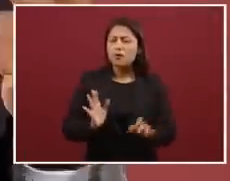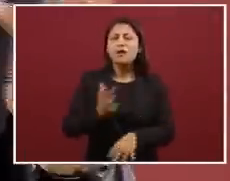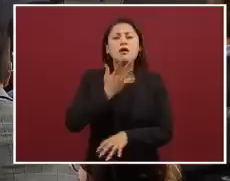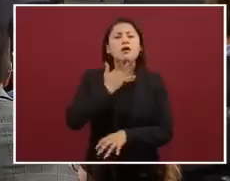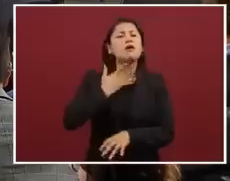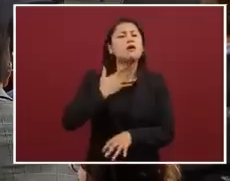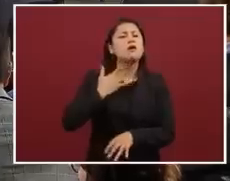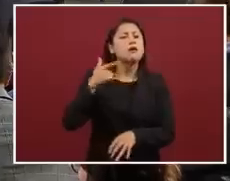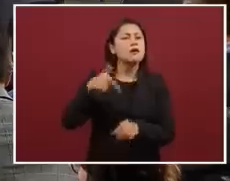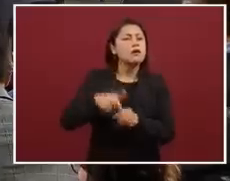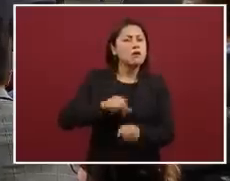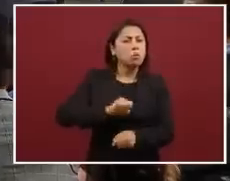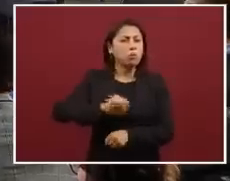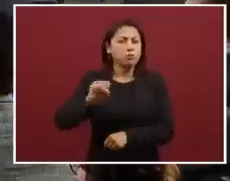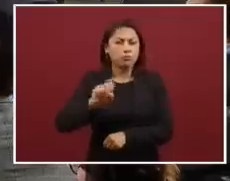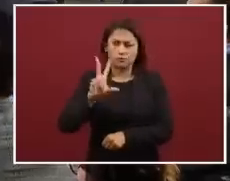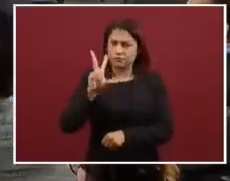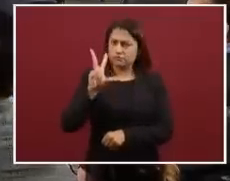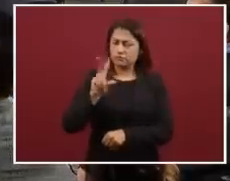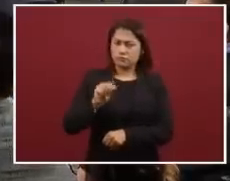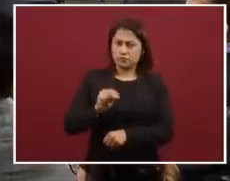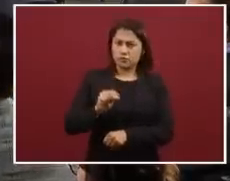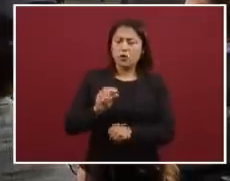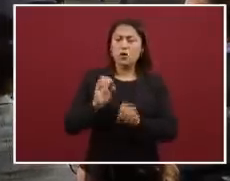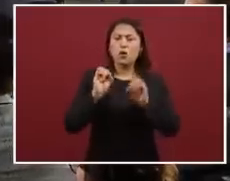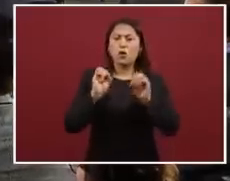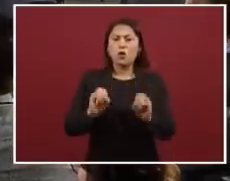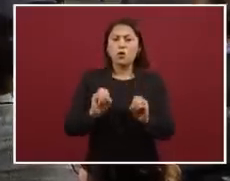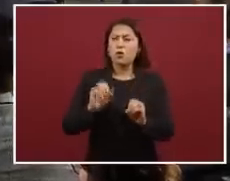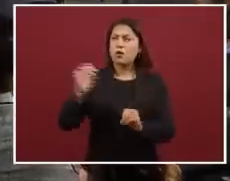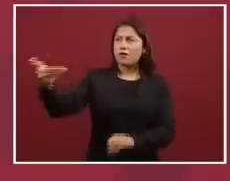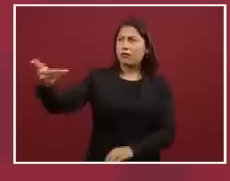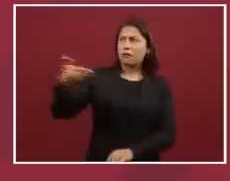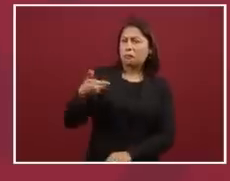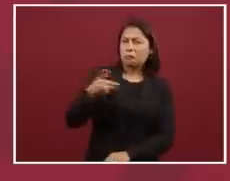no ha habido solicitudes de deuda.